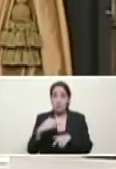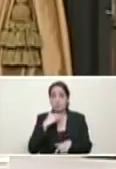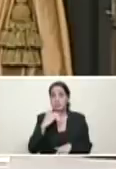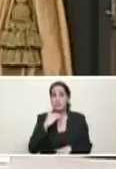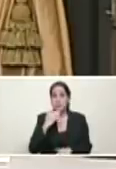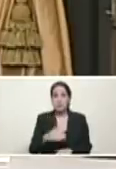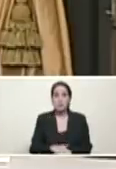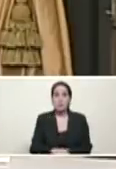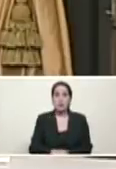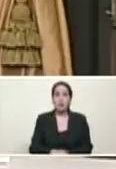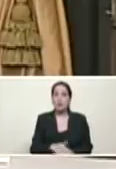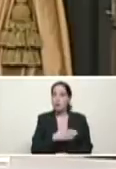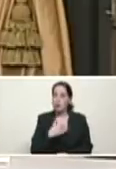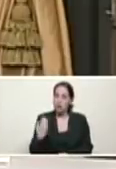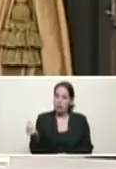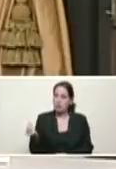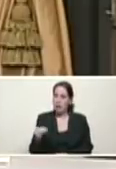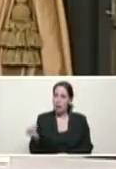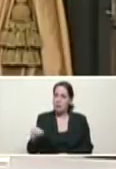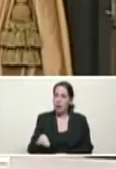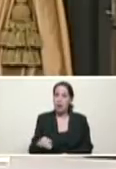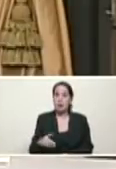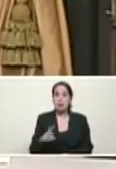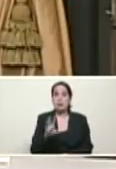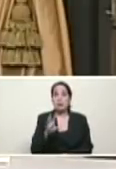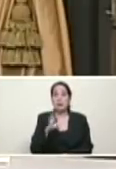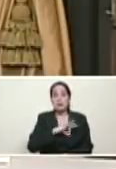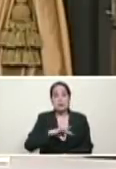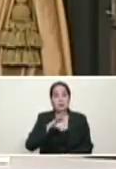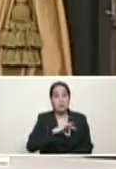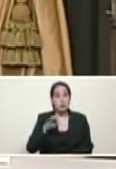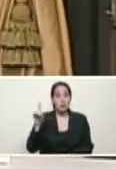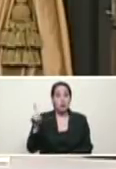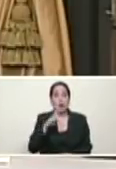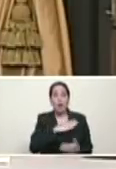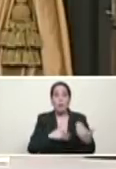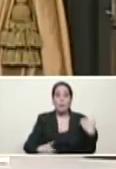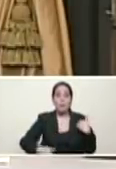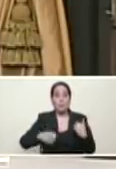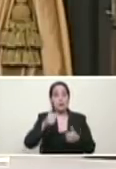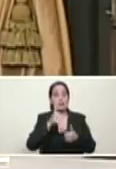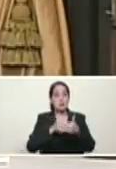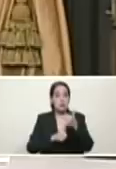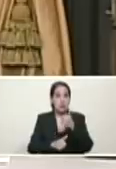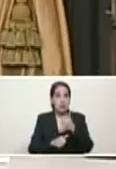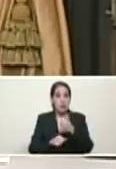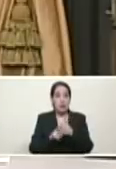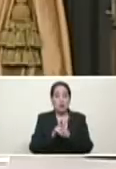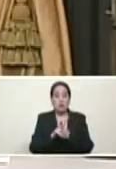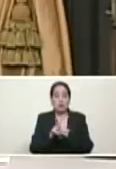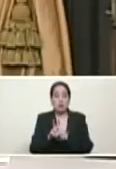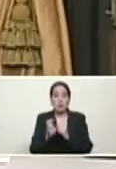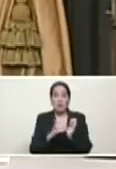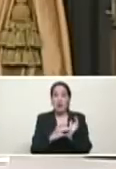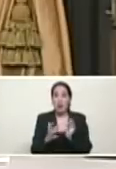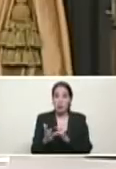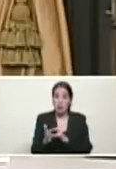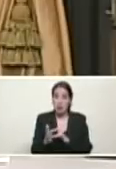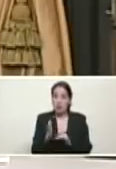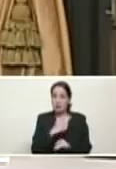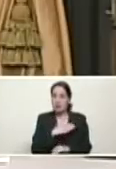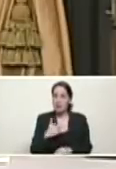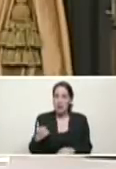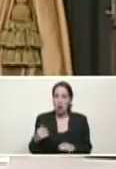quiero incorporar, señora vicepresidenta, a partir de esta fecha de 23 de abril, a todos